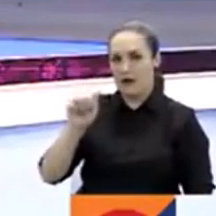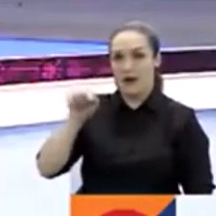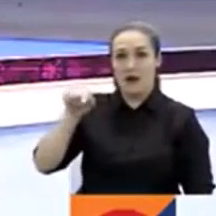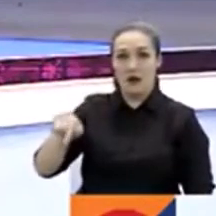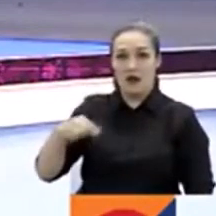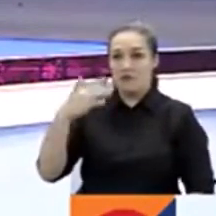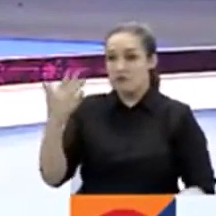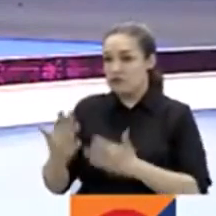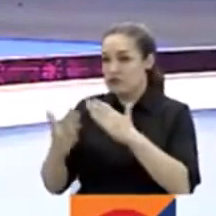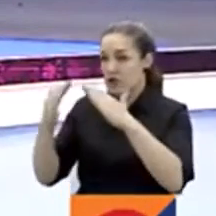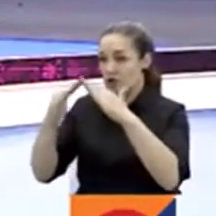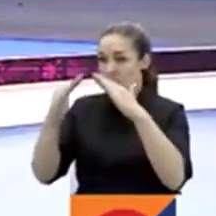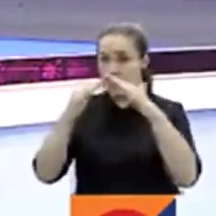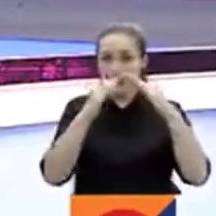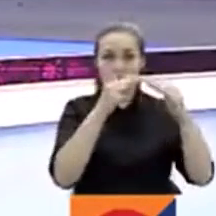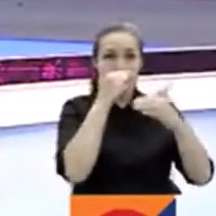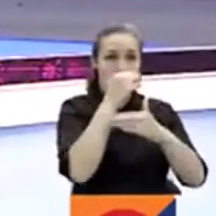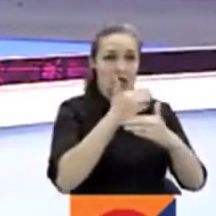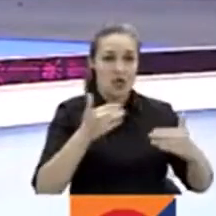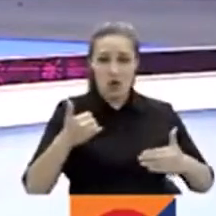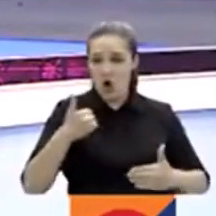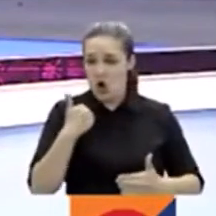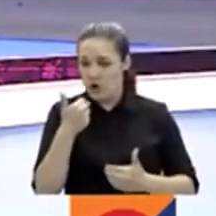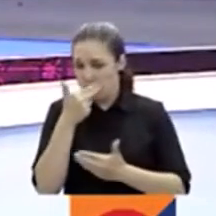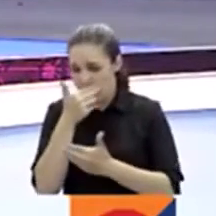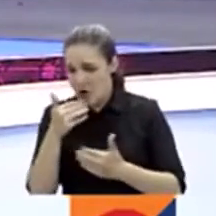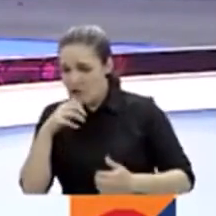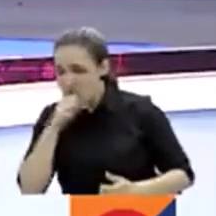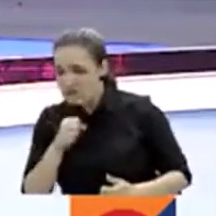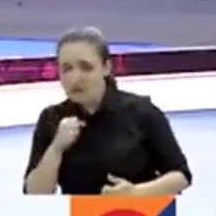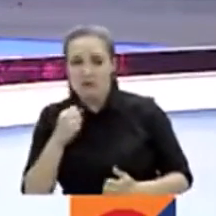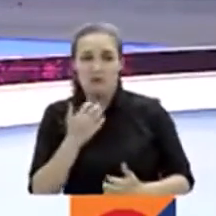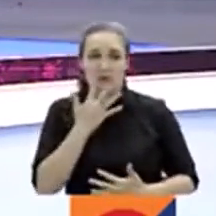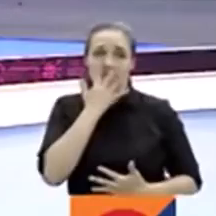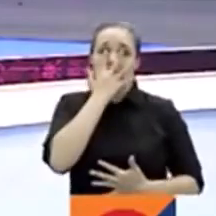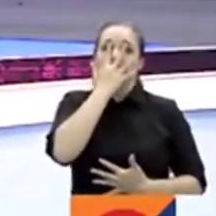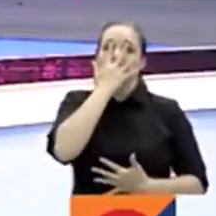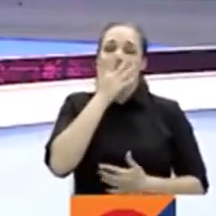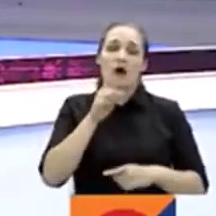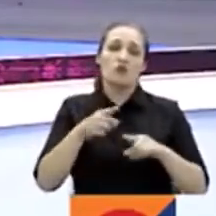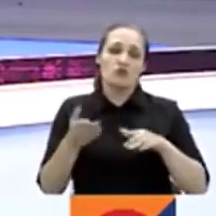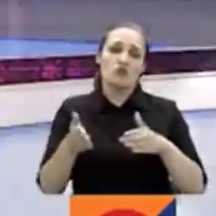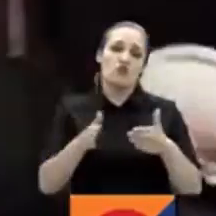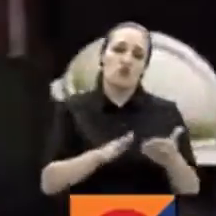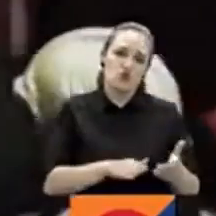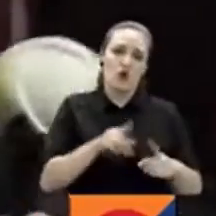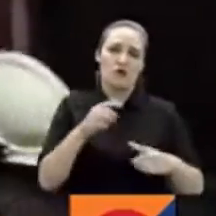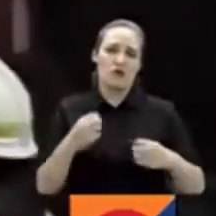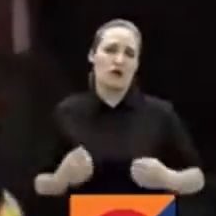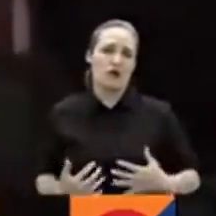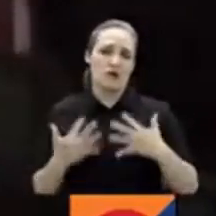sino que varios adultos y niños sufrieron quemaduras, inhalaron humo y algunos perdieron la vida.